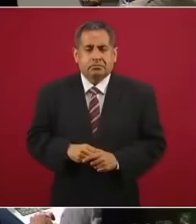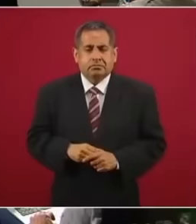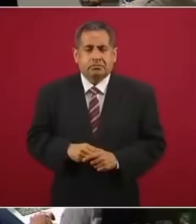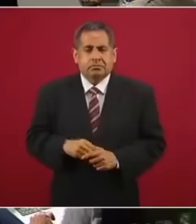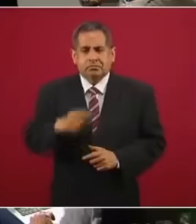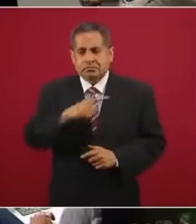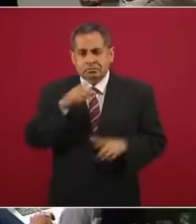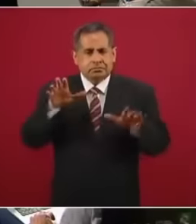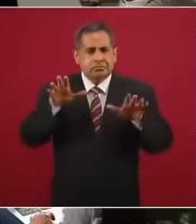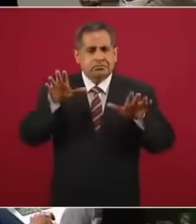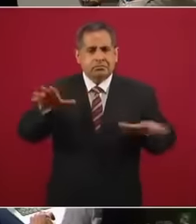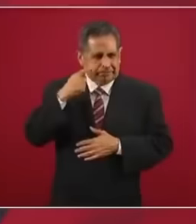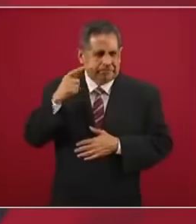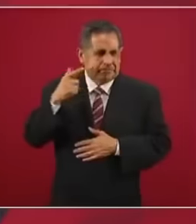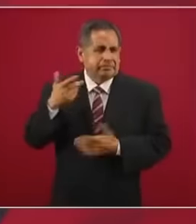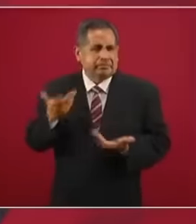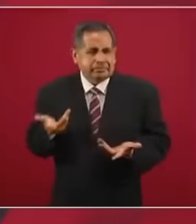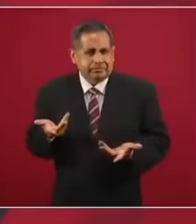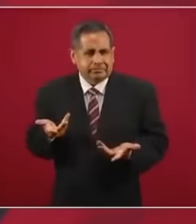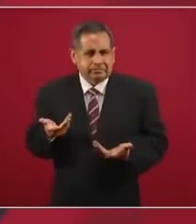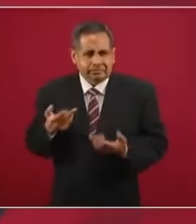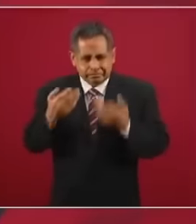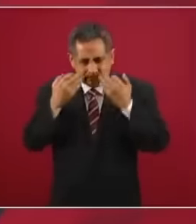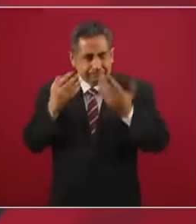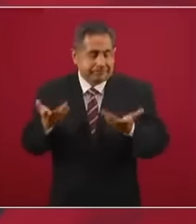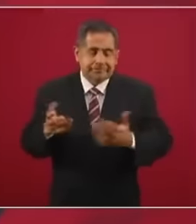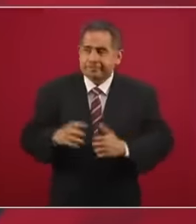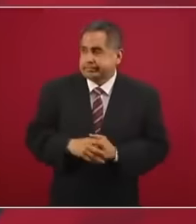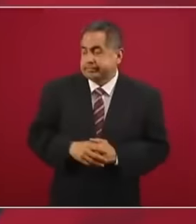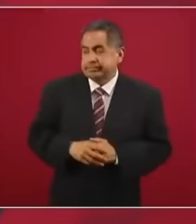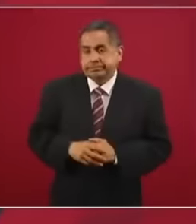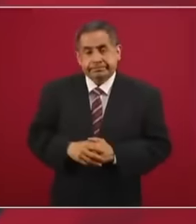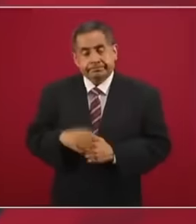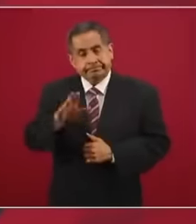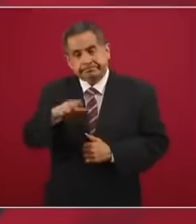el aeropuerto de Texcoco. Miren de lo que nos